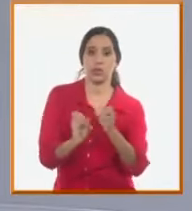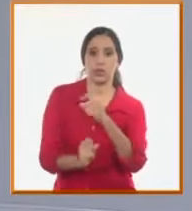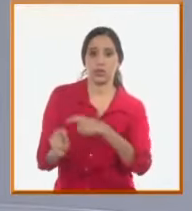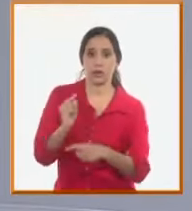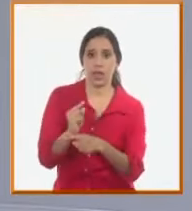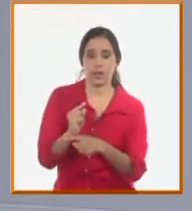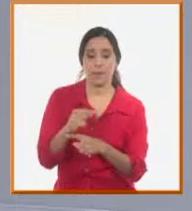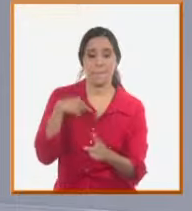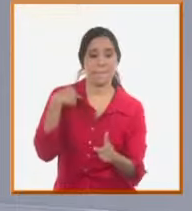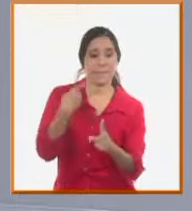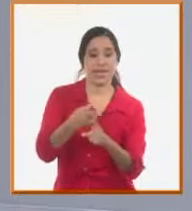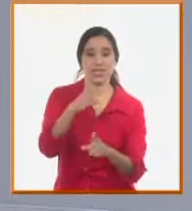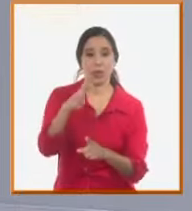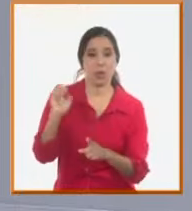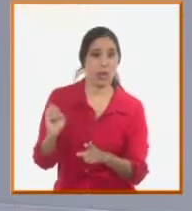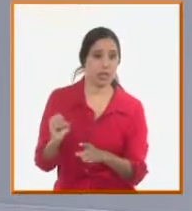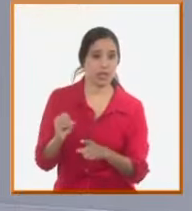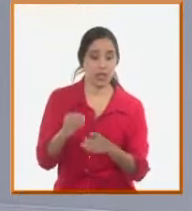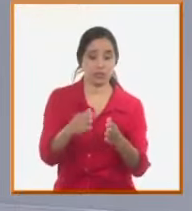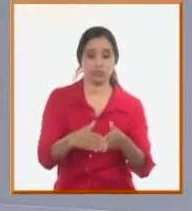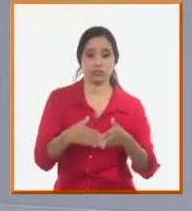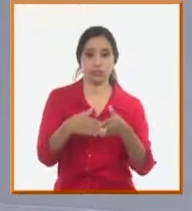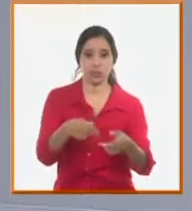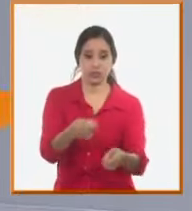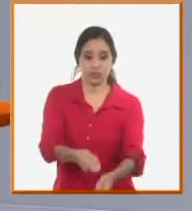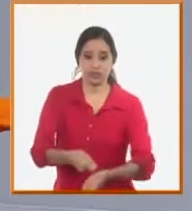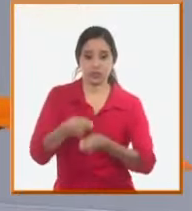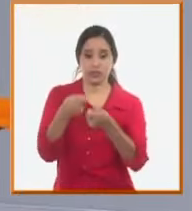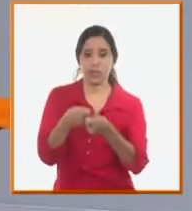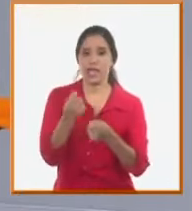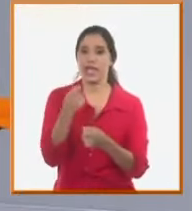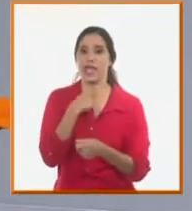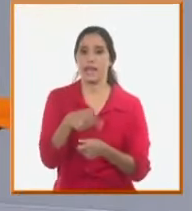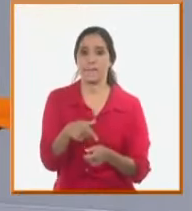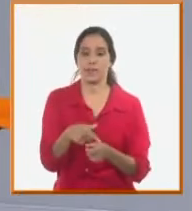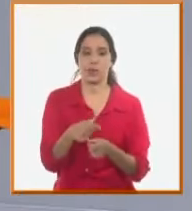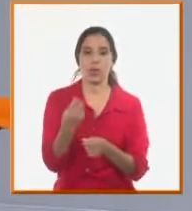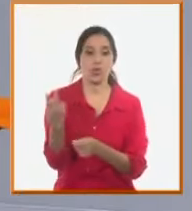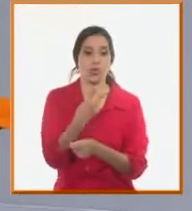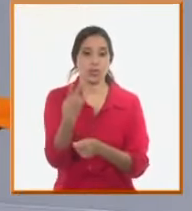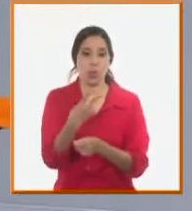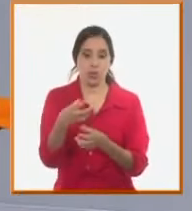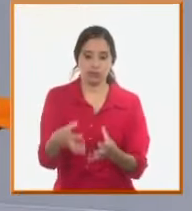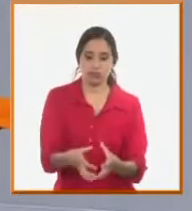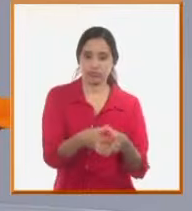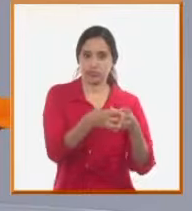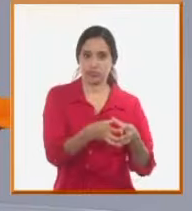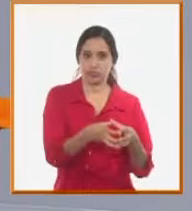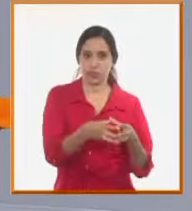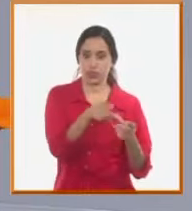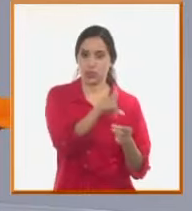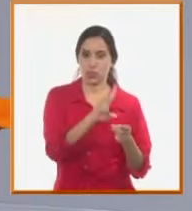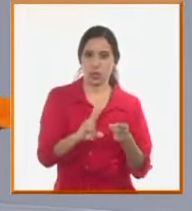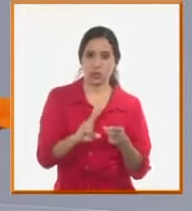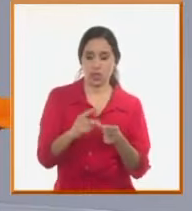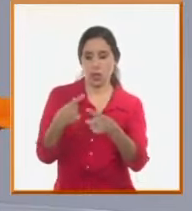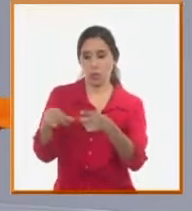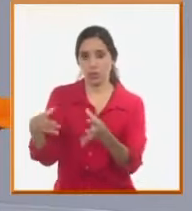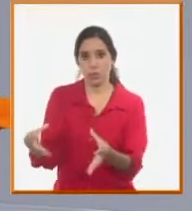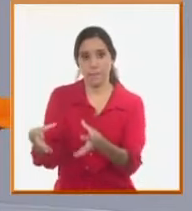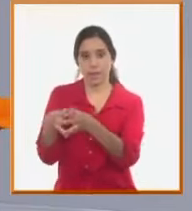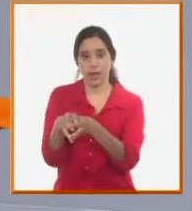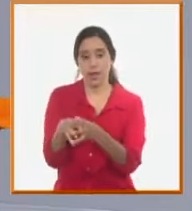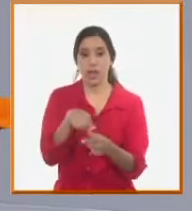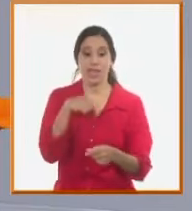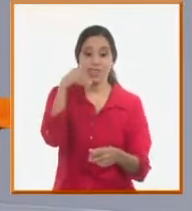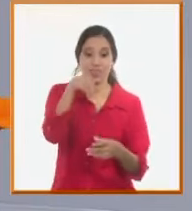de tiempo, ¿no? Que lo dividíamos en 12 grandes grupos. Uno de los grupos eran los seguros marítimos. Dentro de los seguros marítimos